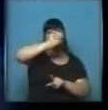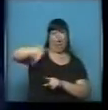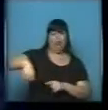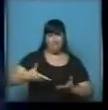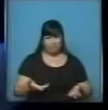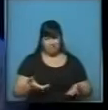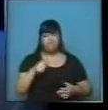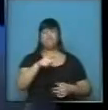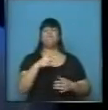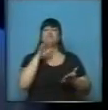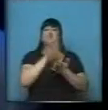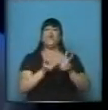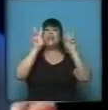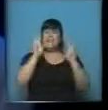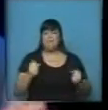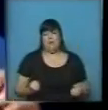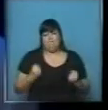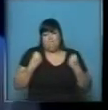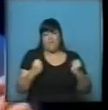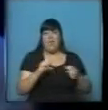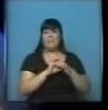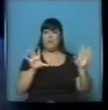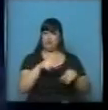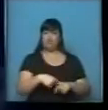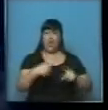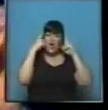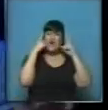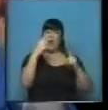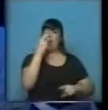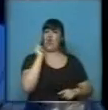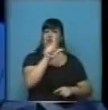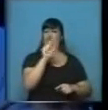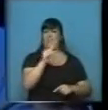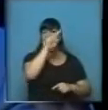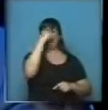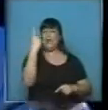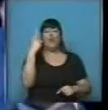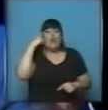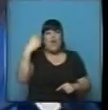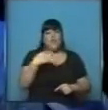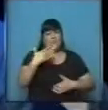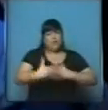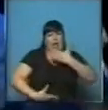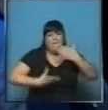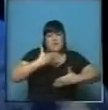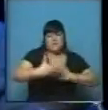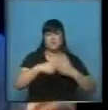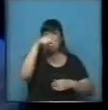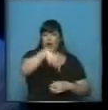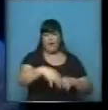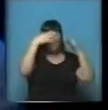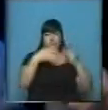tema, fortalecimiento democrático. Insisto, yo creo en el rol del Estado y creo que tenemos que avanzar ahora, y voy a hacerlo